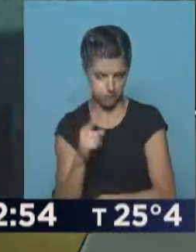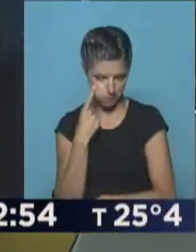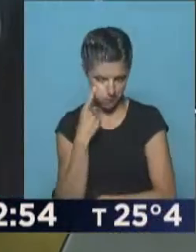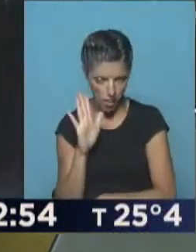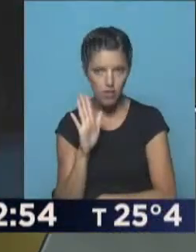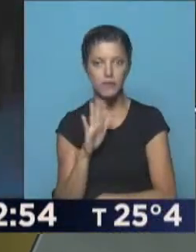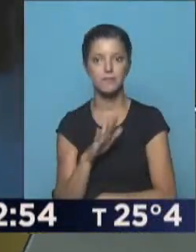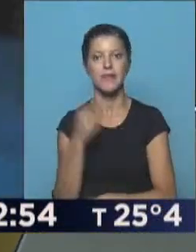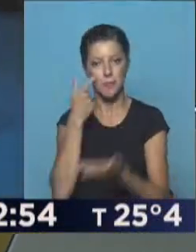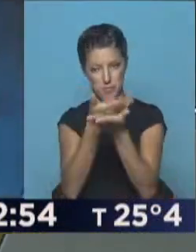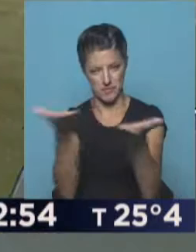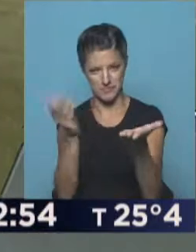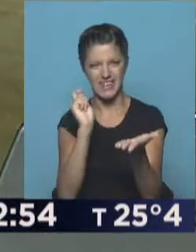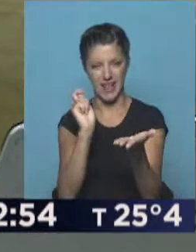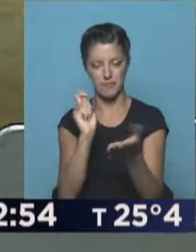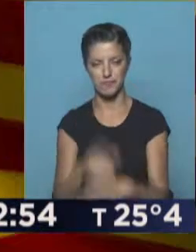conocen y son estos.